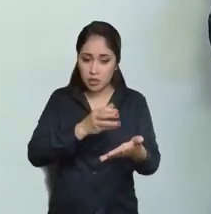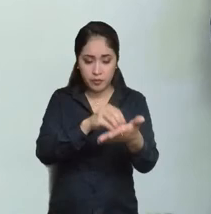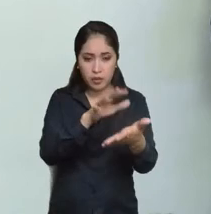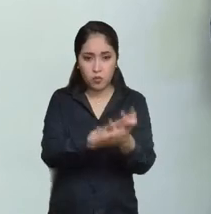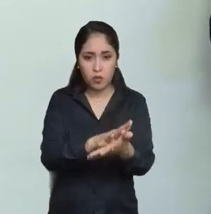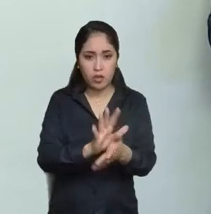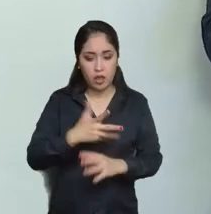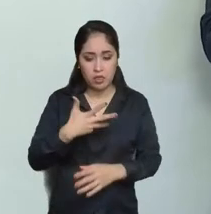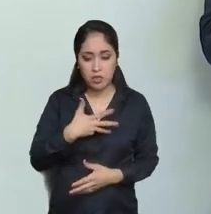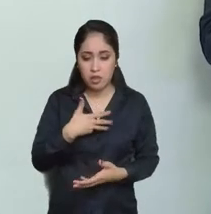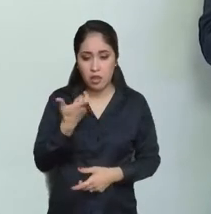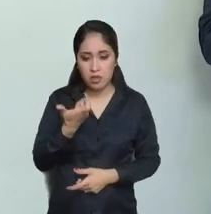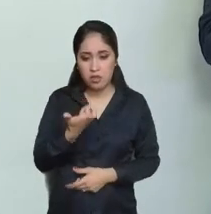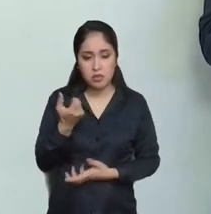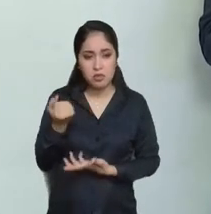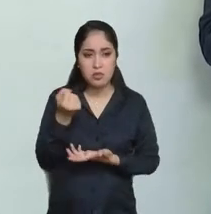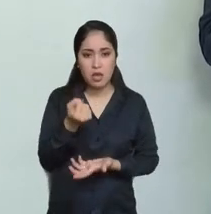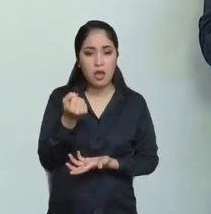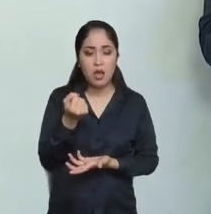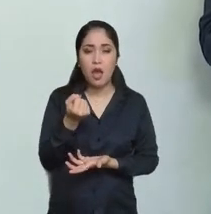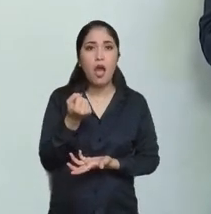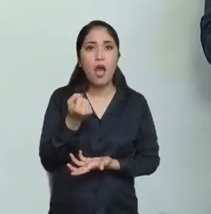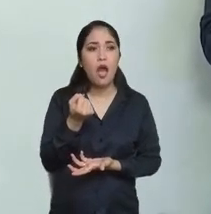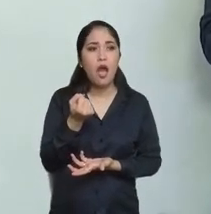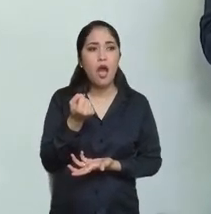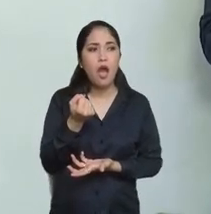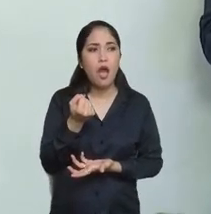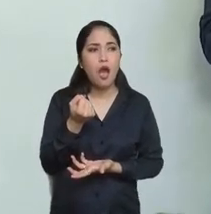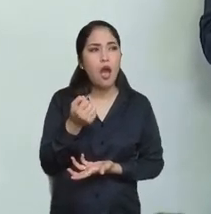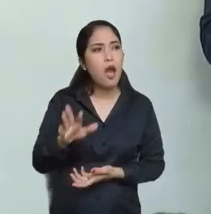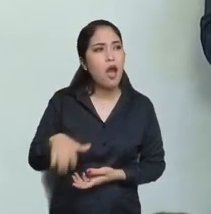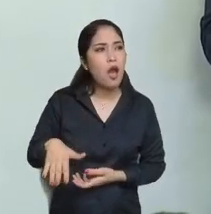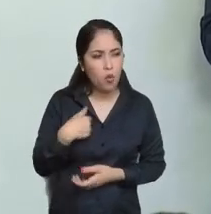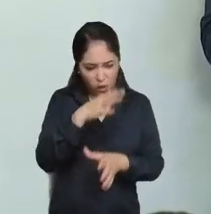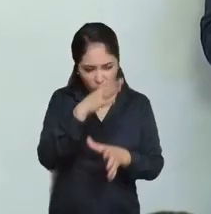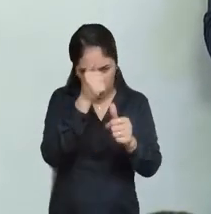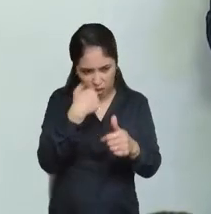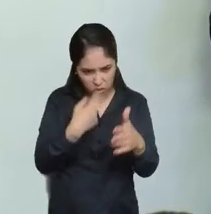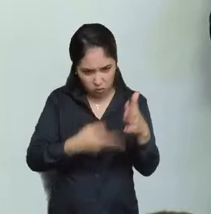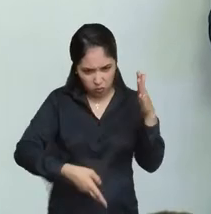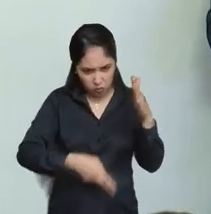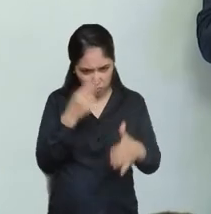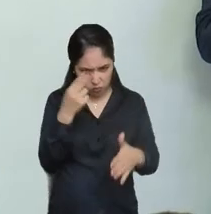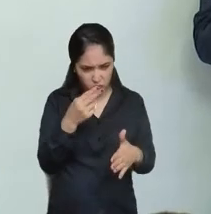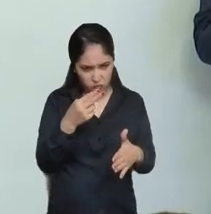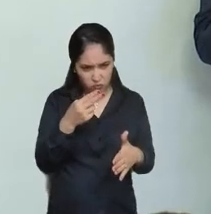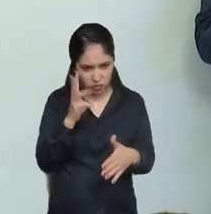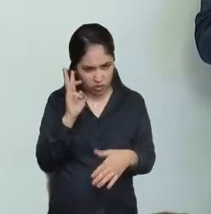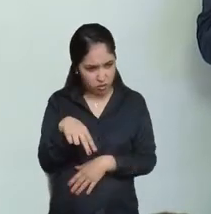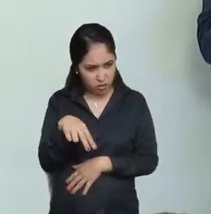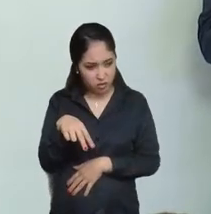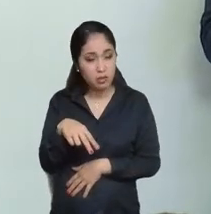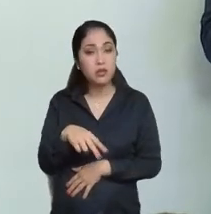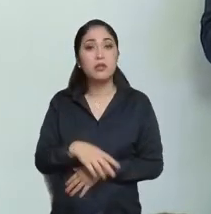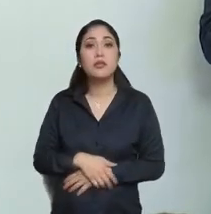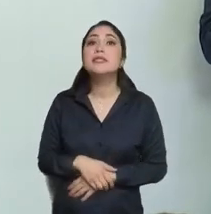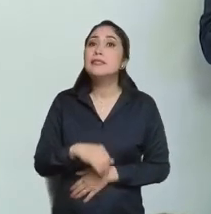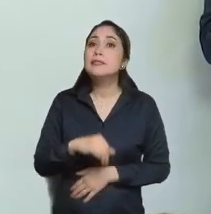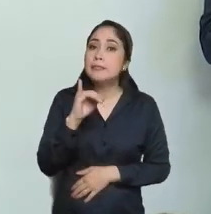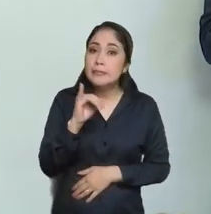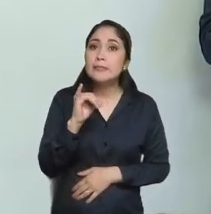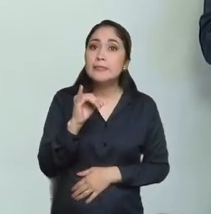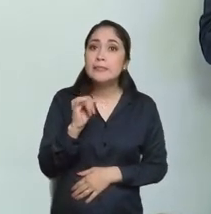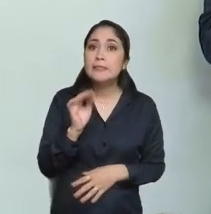el proceso. Sí, es un convenio que acabo de firmar yo, ¿va? Sí, ya se había lanzado